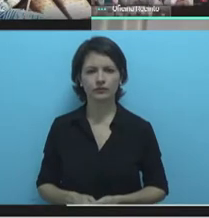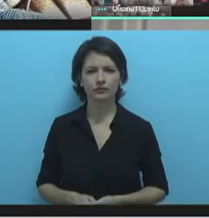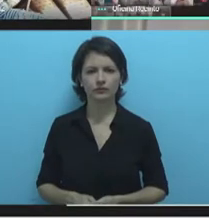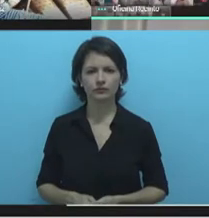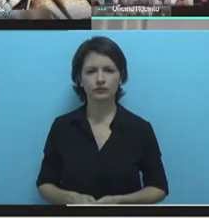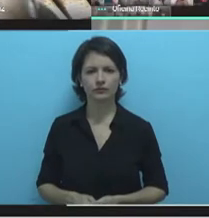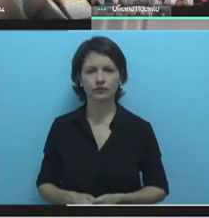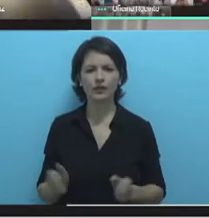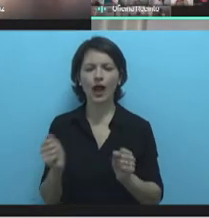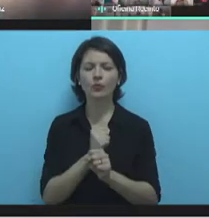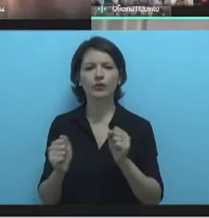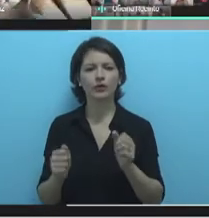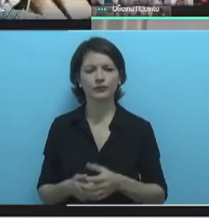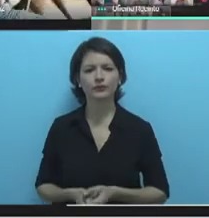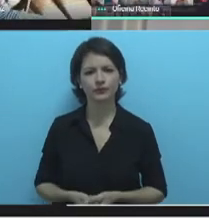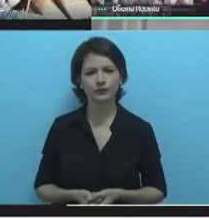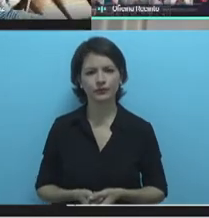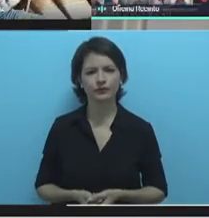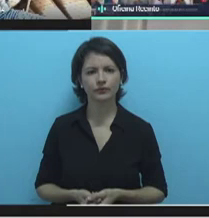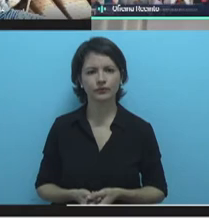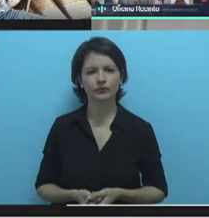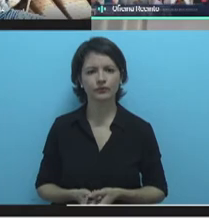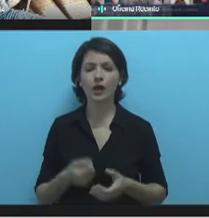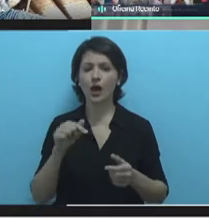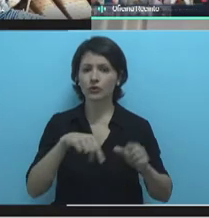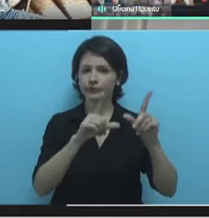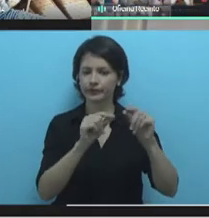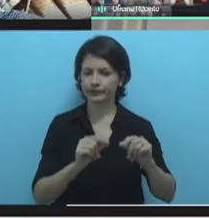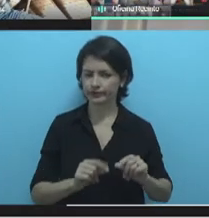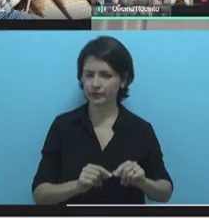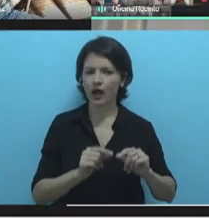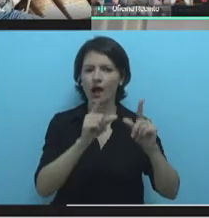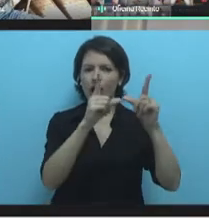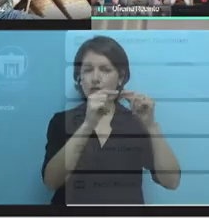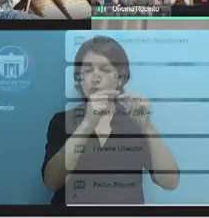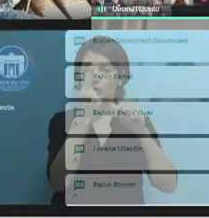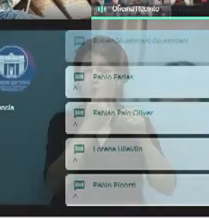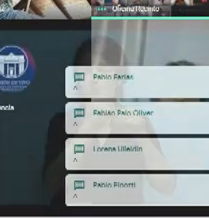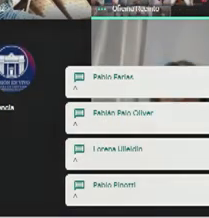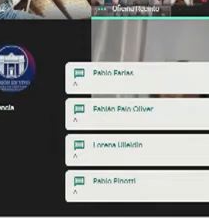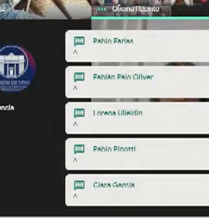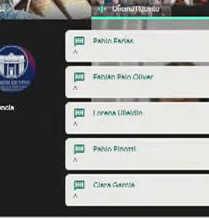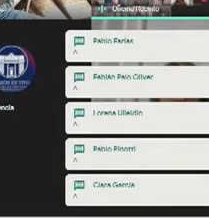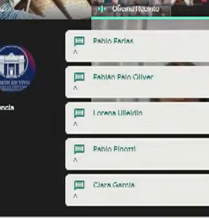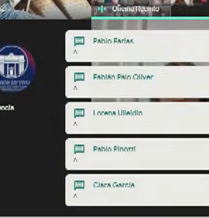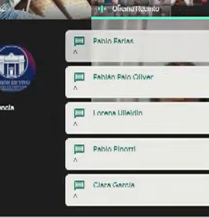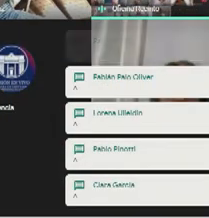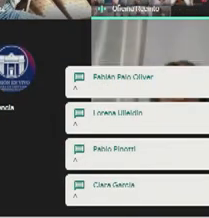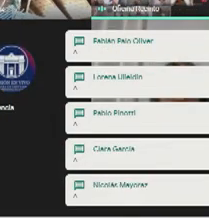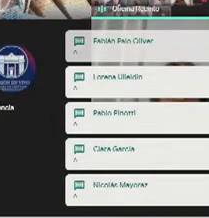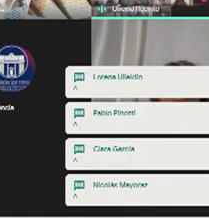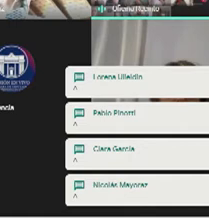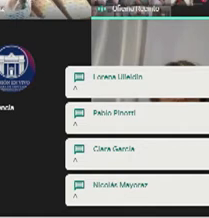aprobado en consideración el proyecto de ley en particular artículo primero aprobado